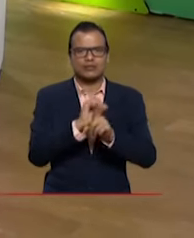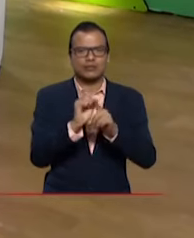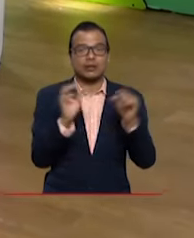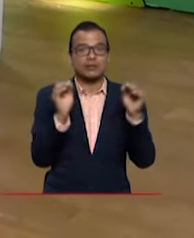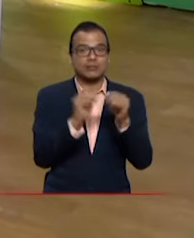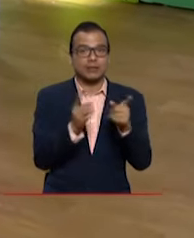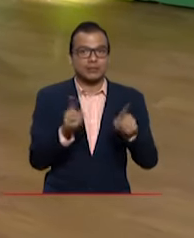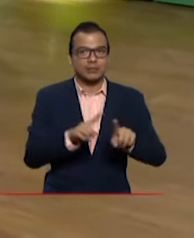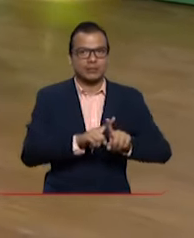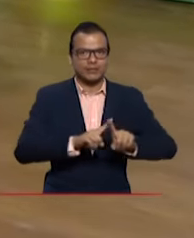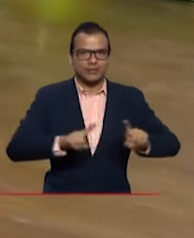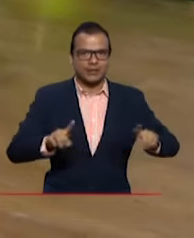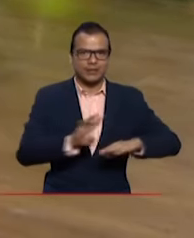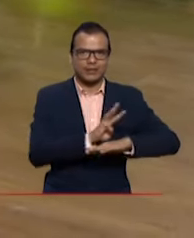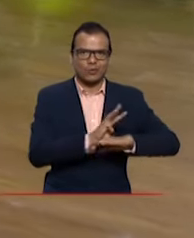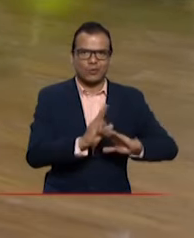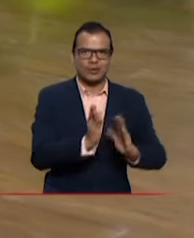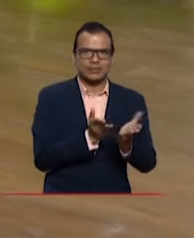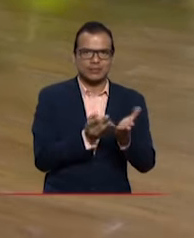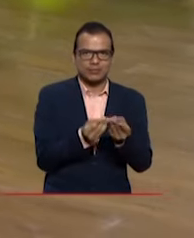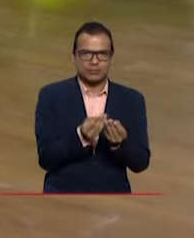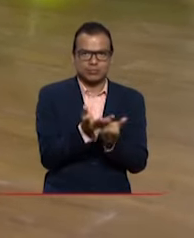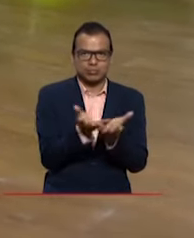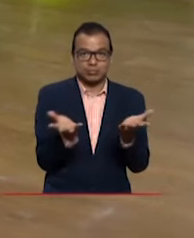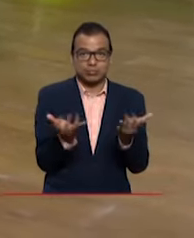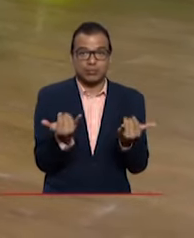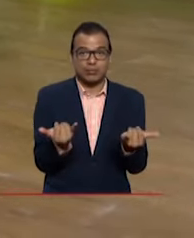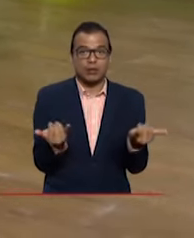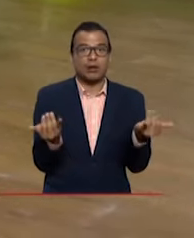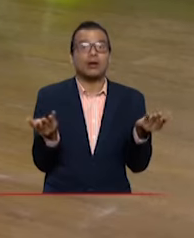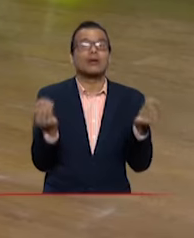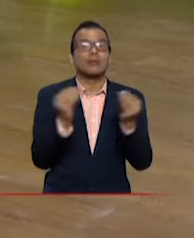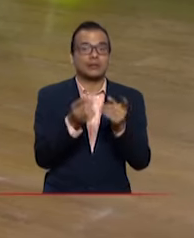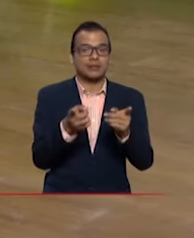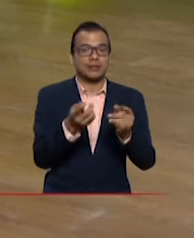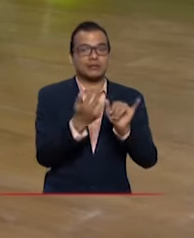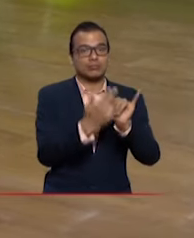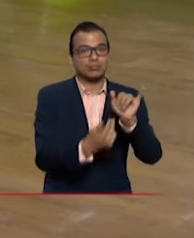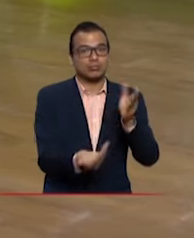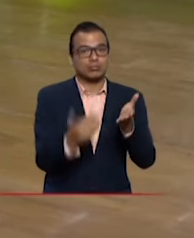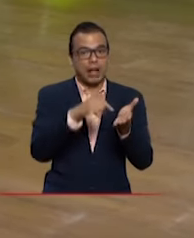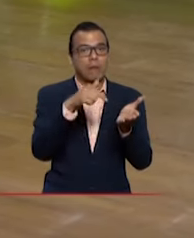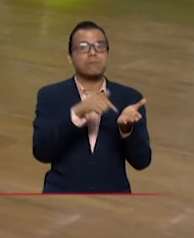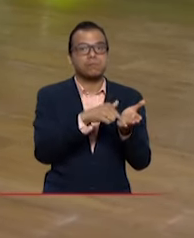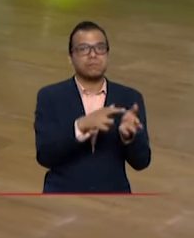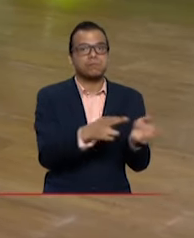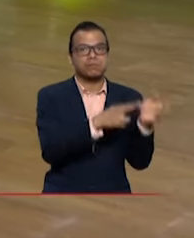en todas nuestras plataformas digitales. Claro que sí, pueden volver a ver el informativo en nuestro canal